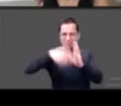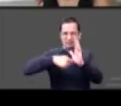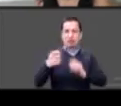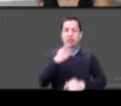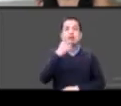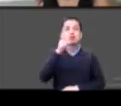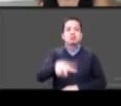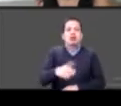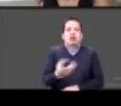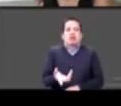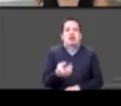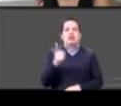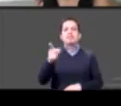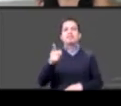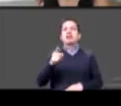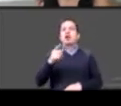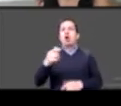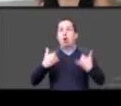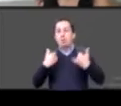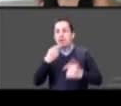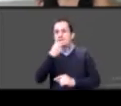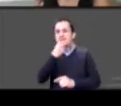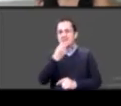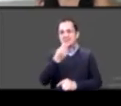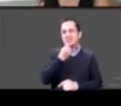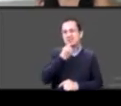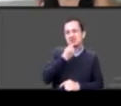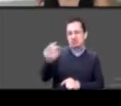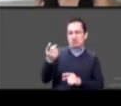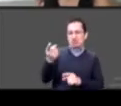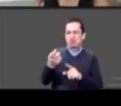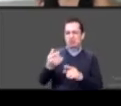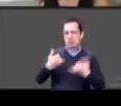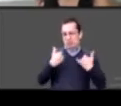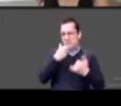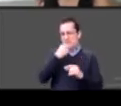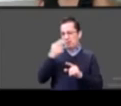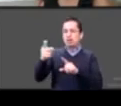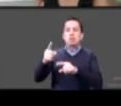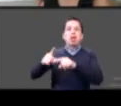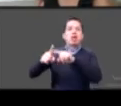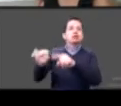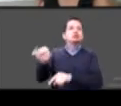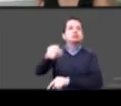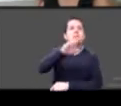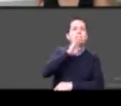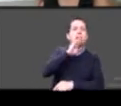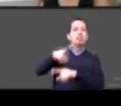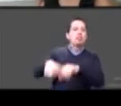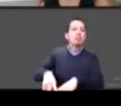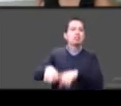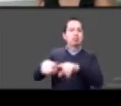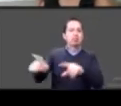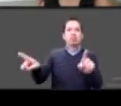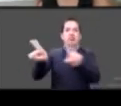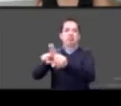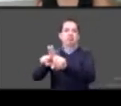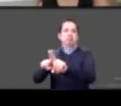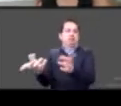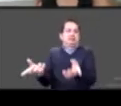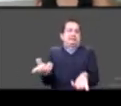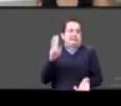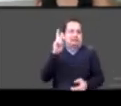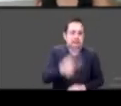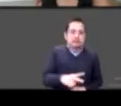ya grande. Entonces, sí es importante que sepamos esta responsabilidad colectiva que es de todas y de todos.